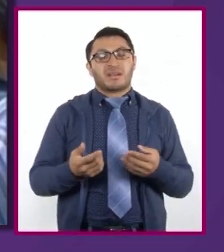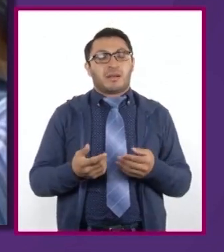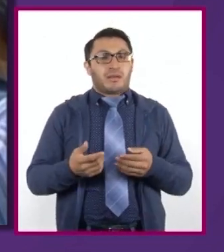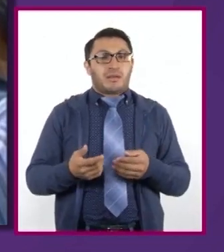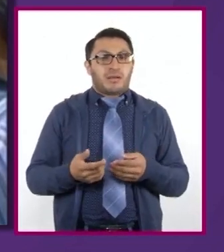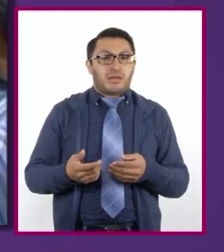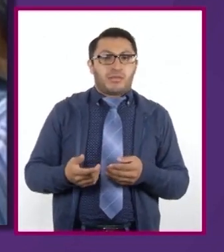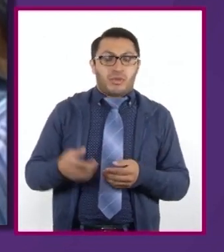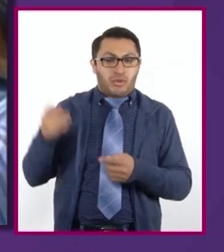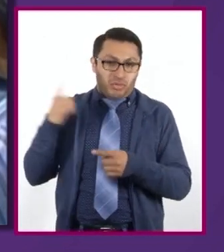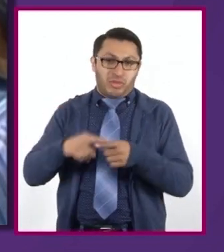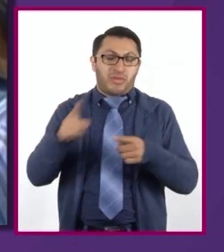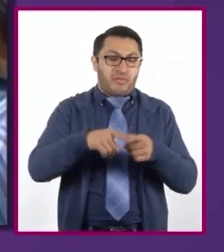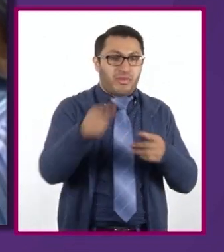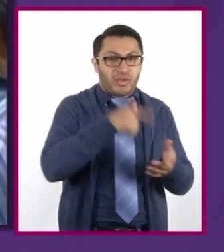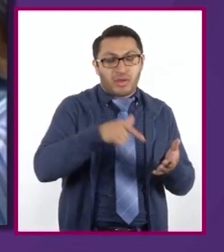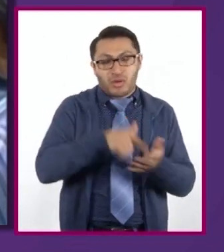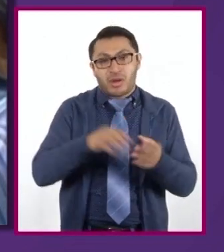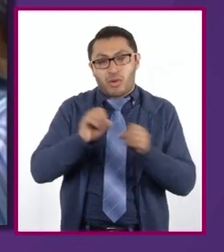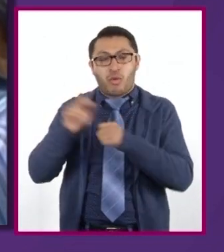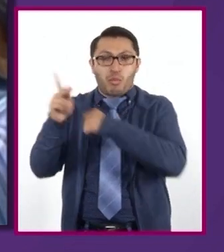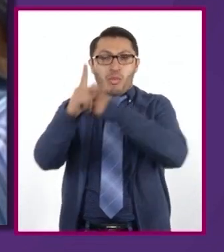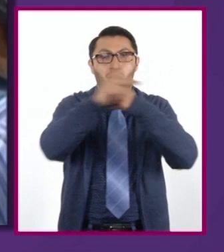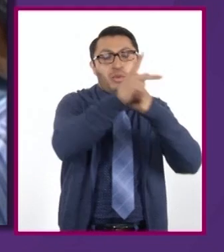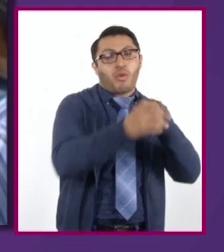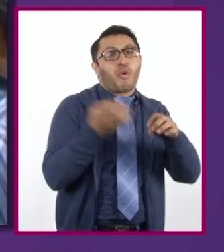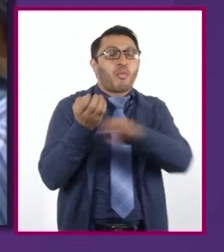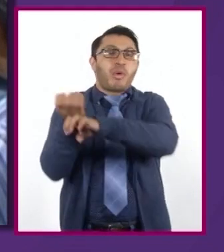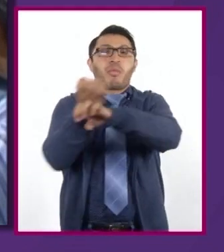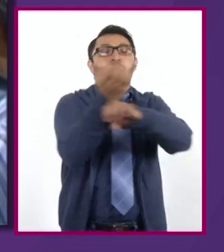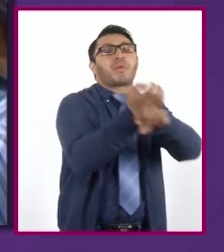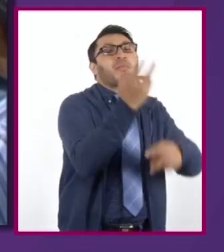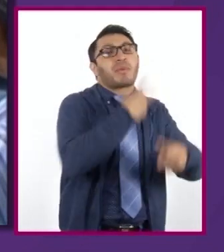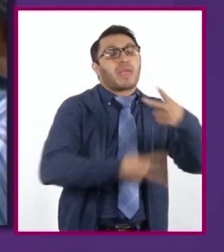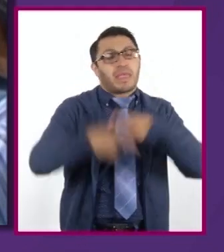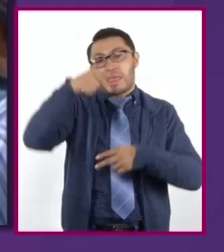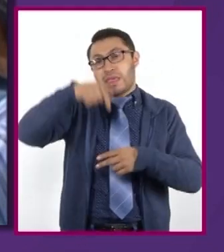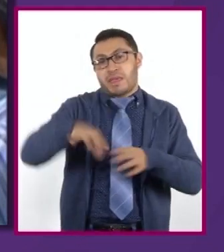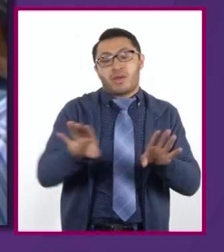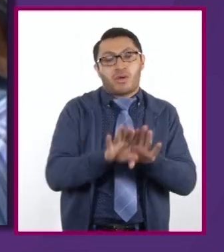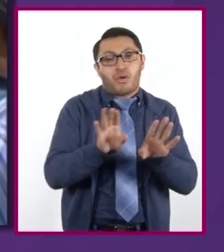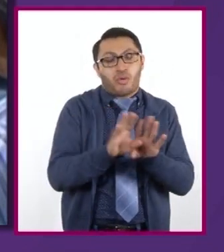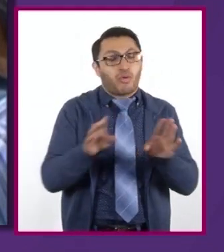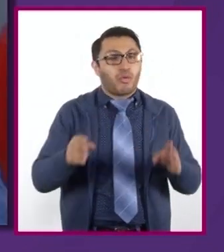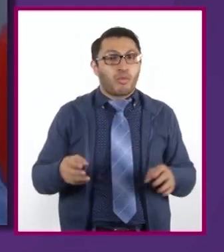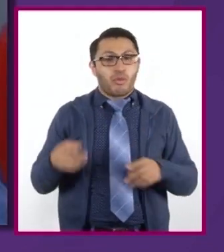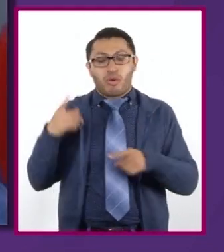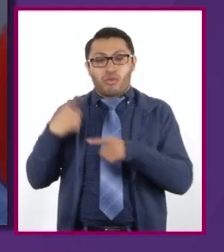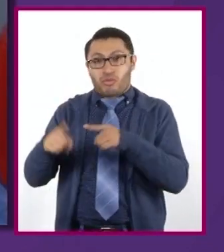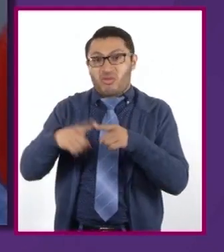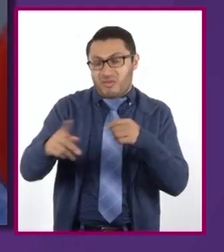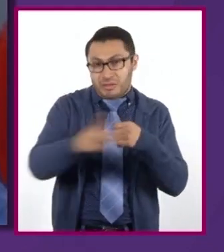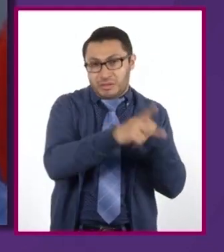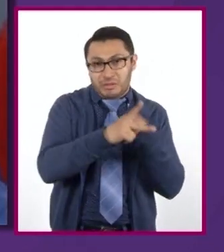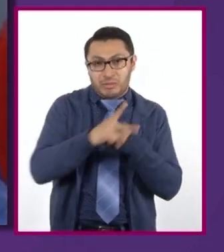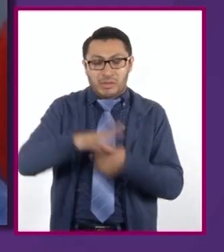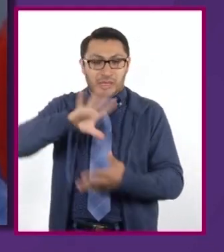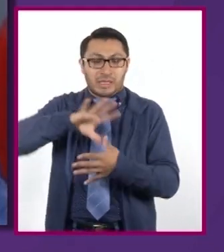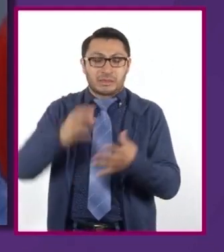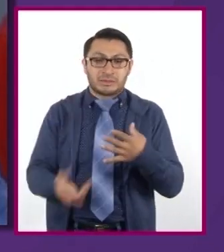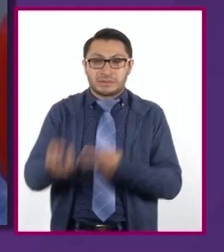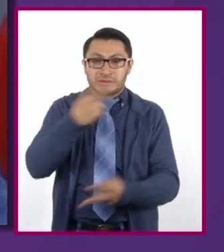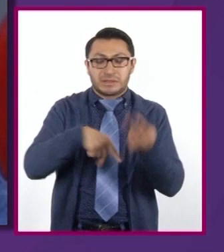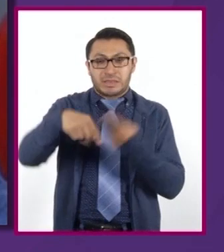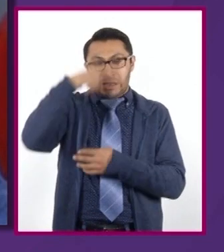provincia y que, bueno, vienen de provincia o vienen de Centroamérica, el ejemplo de los maras salvatruchas, ¿no? Y que, pues